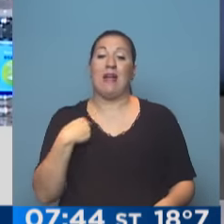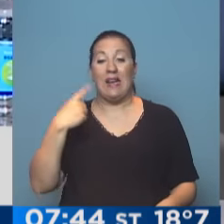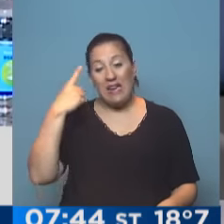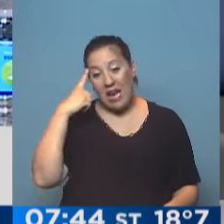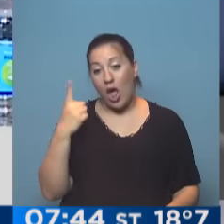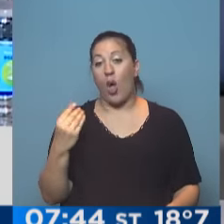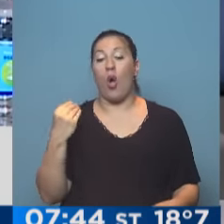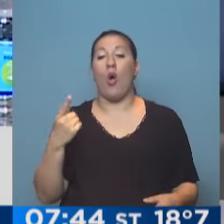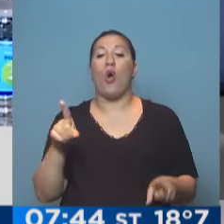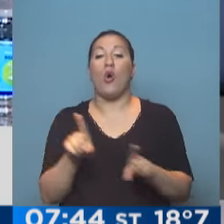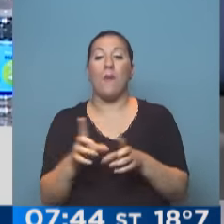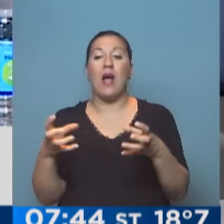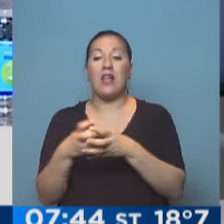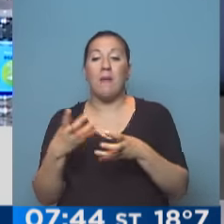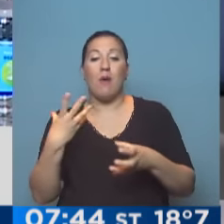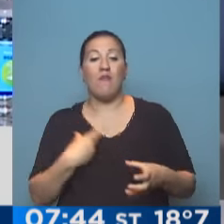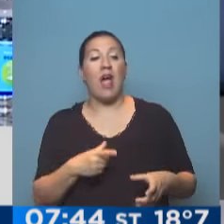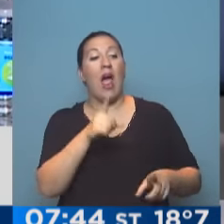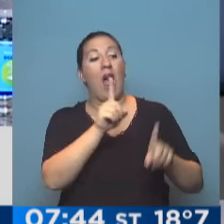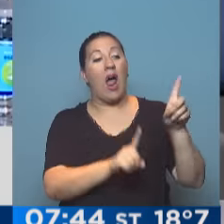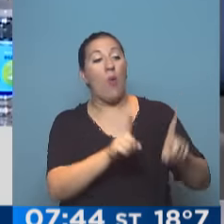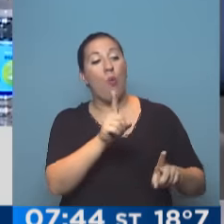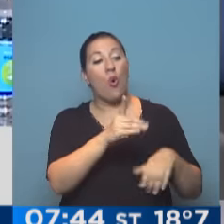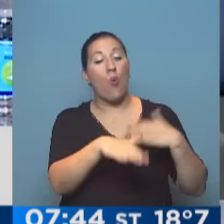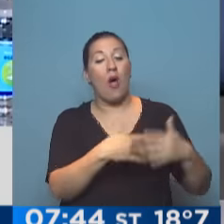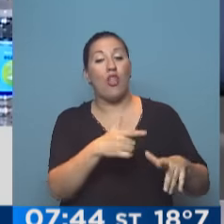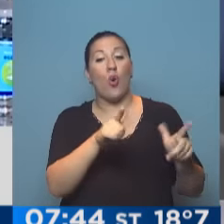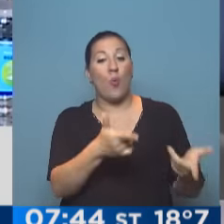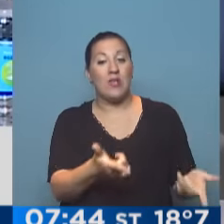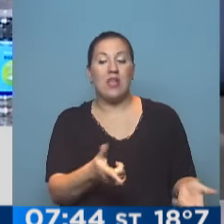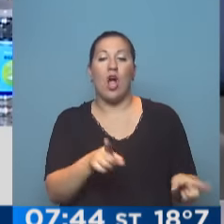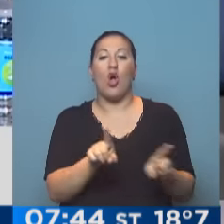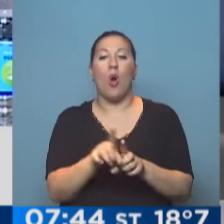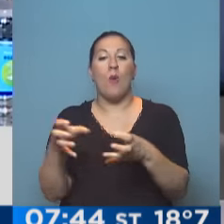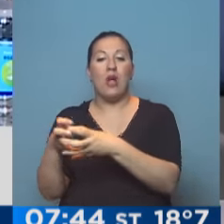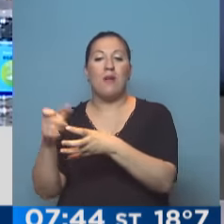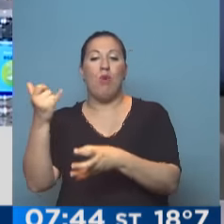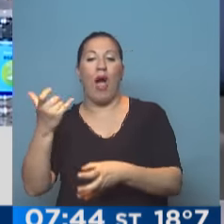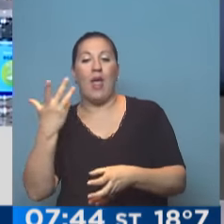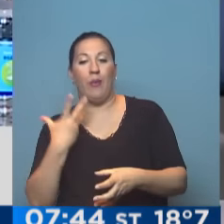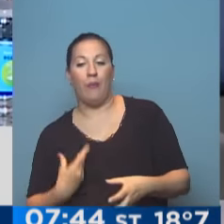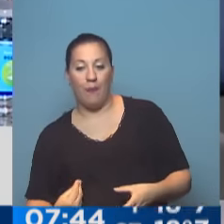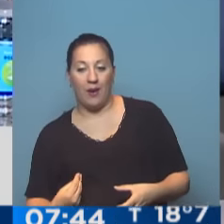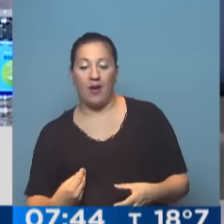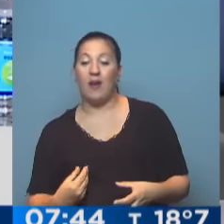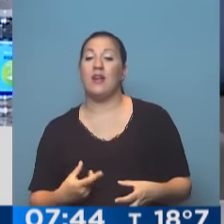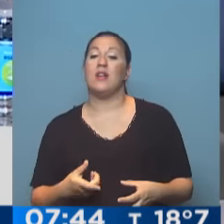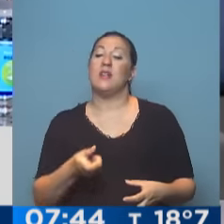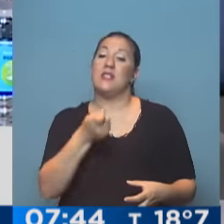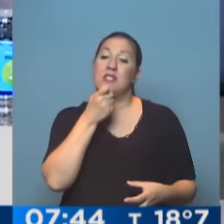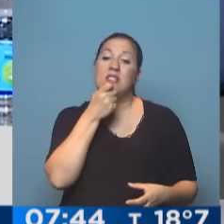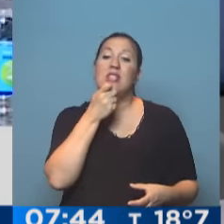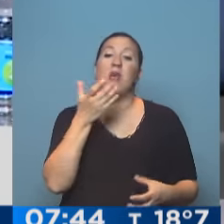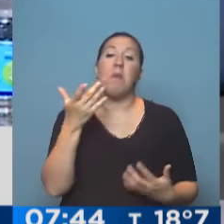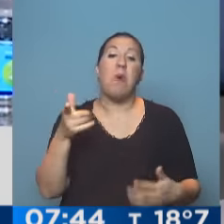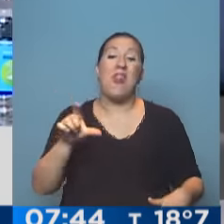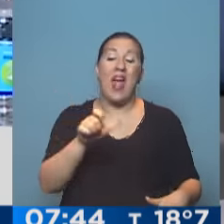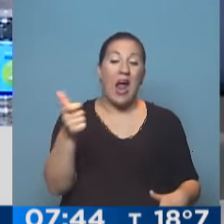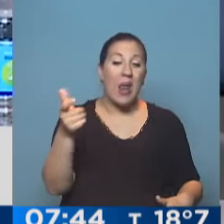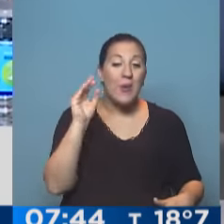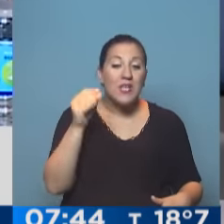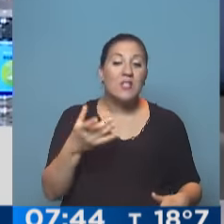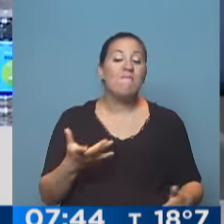tenés una selección que algunos jugadores no los puede contar. Si esto hace favorito a Brasil,